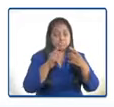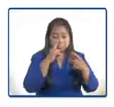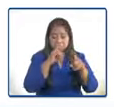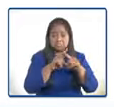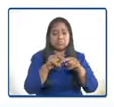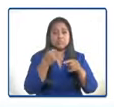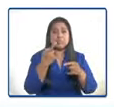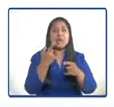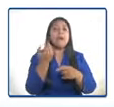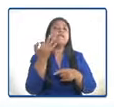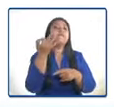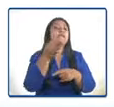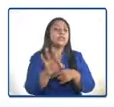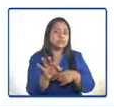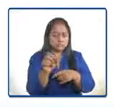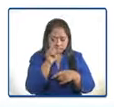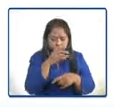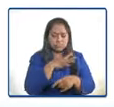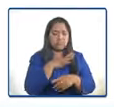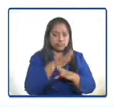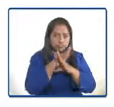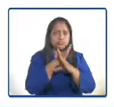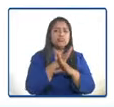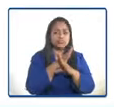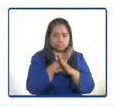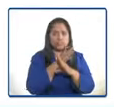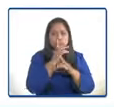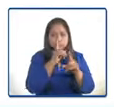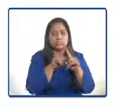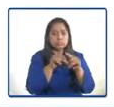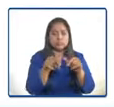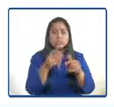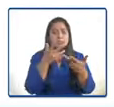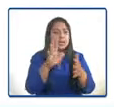los falsificadores, y está aprobado en